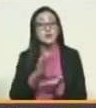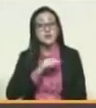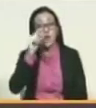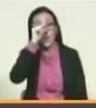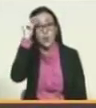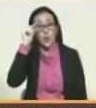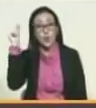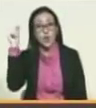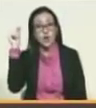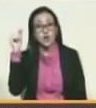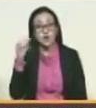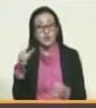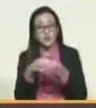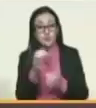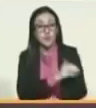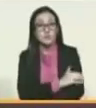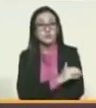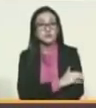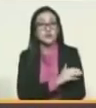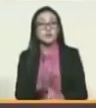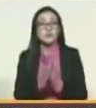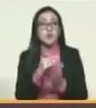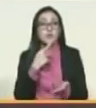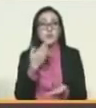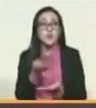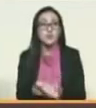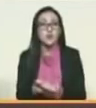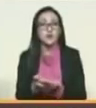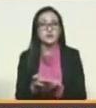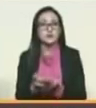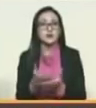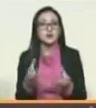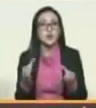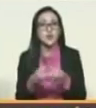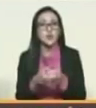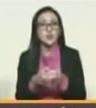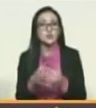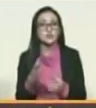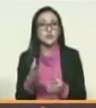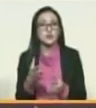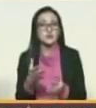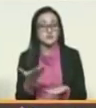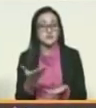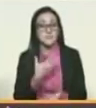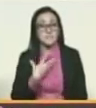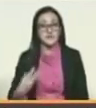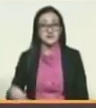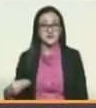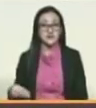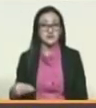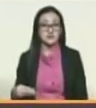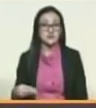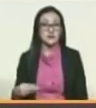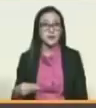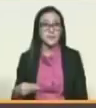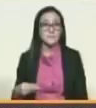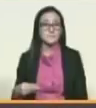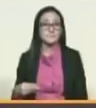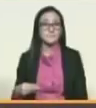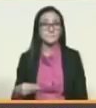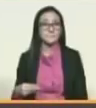quien propuso en el marco del diálogo que se hiciera conjuntamente con el evento presidencial, para lo cual pues el